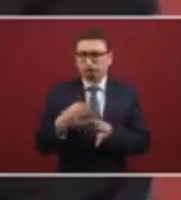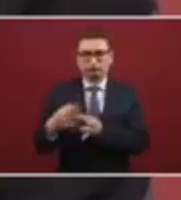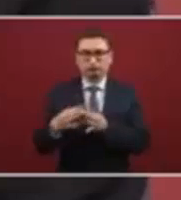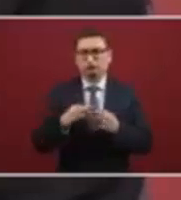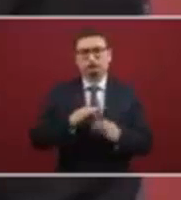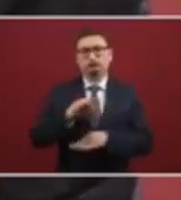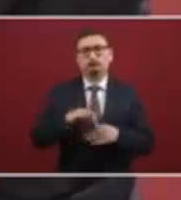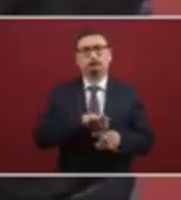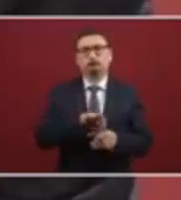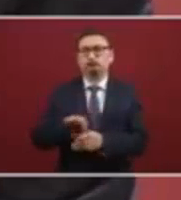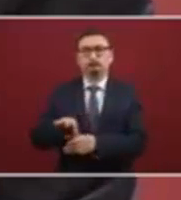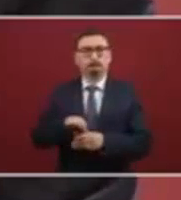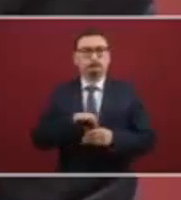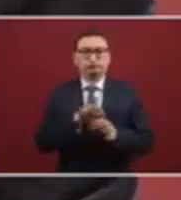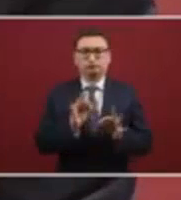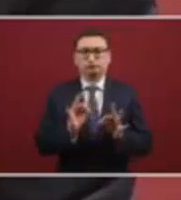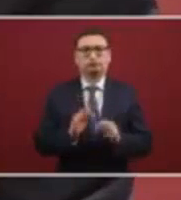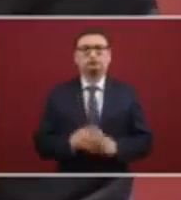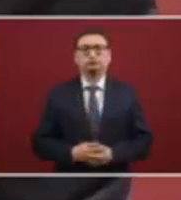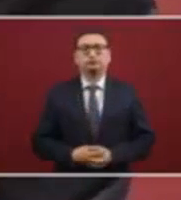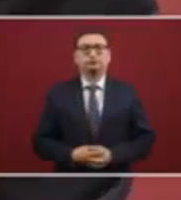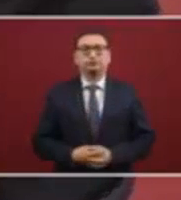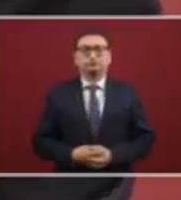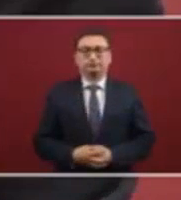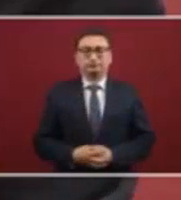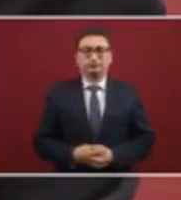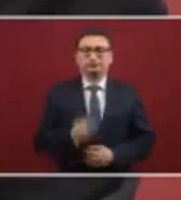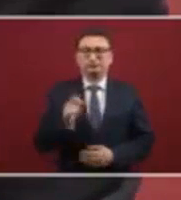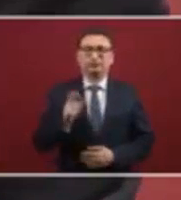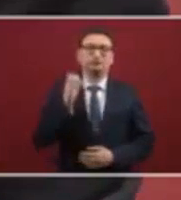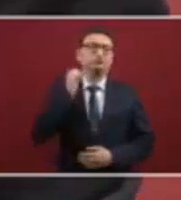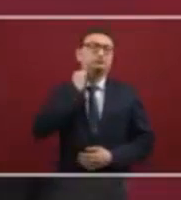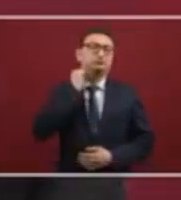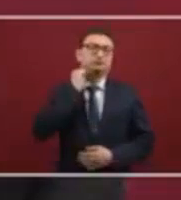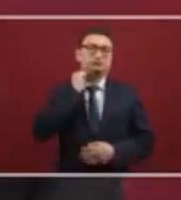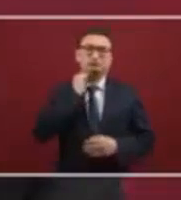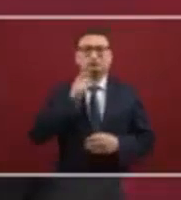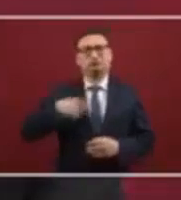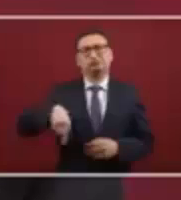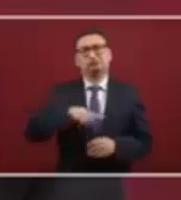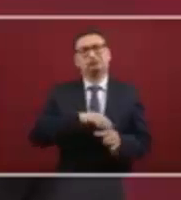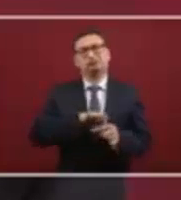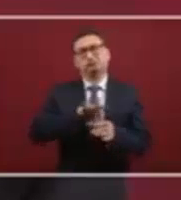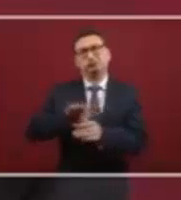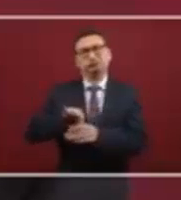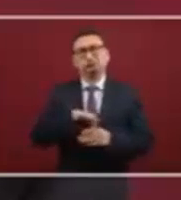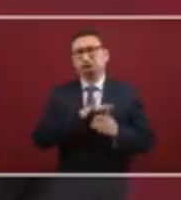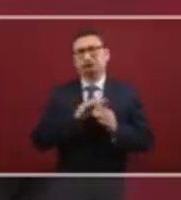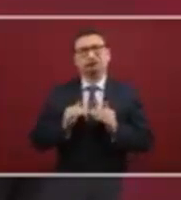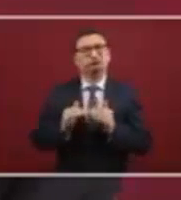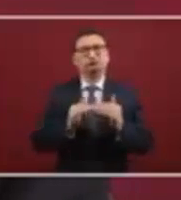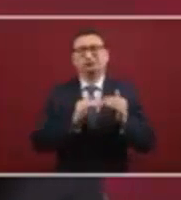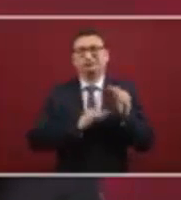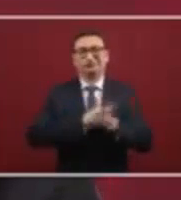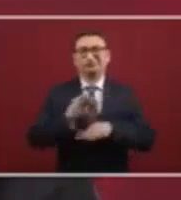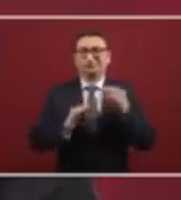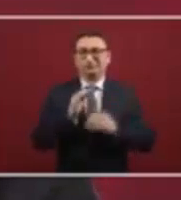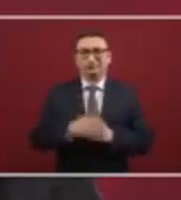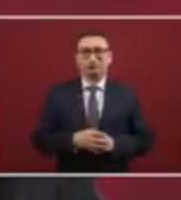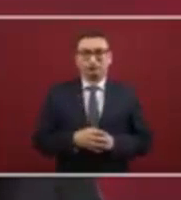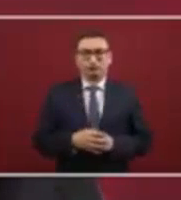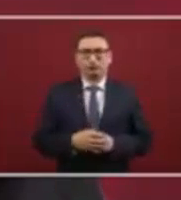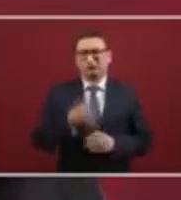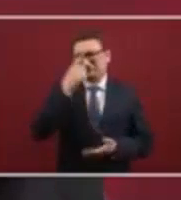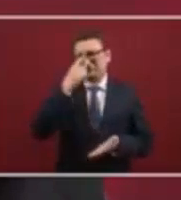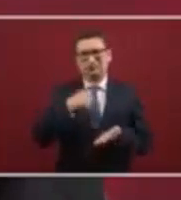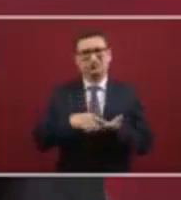dinero con el cual se pudo hacer mucho? Bueno, por si tienes la curiosidad de saber cuál es el nombre de estas empresas, que por cierto ordenaron un juicio